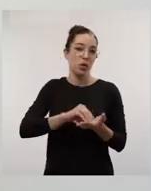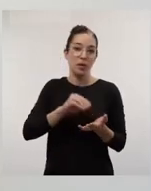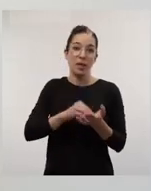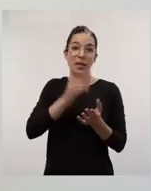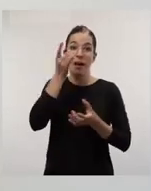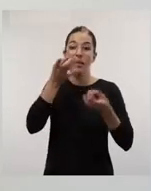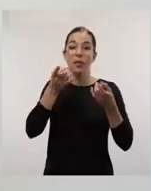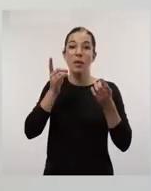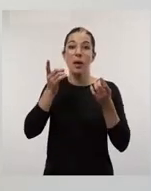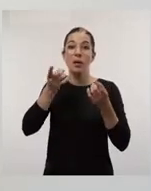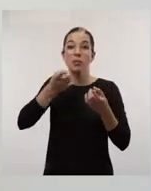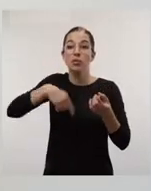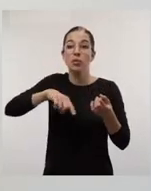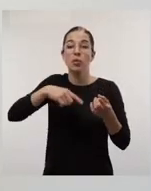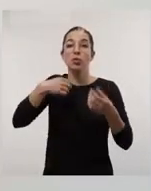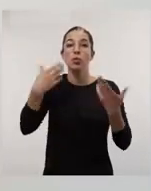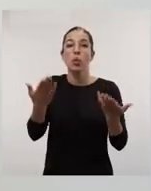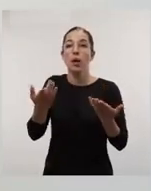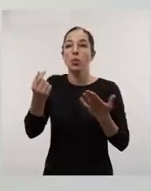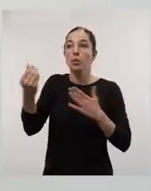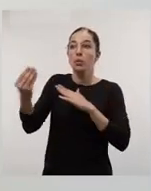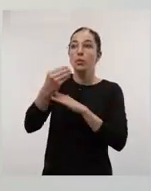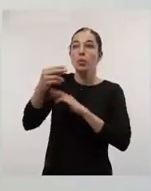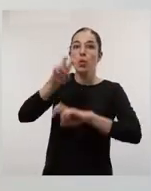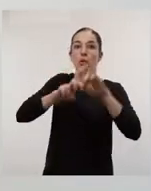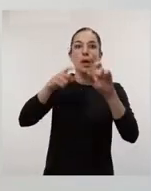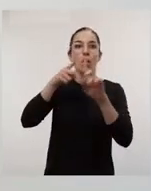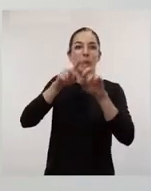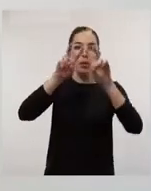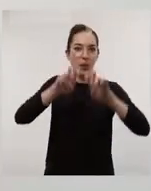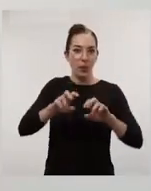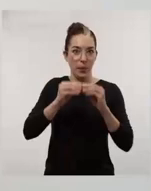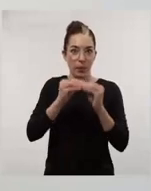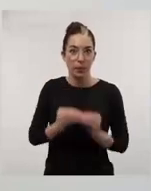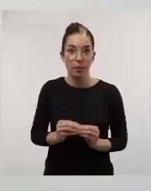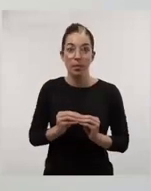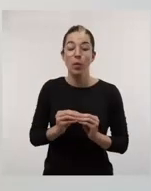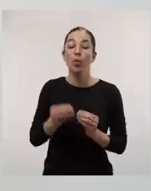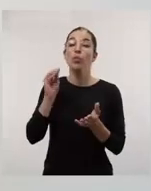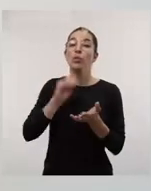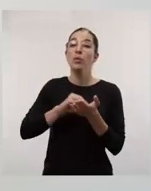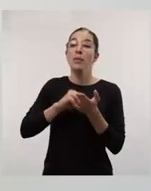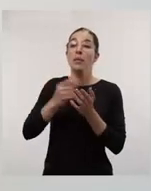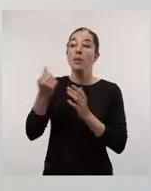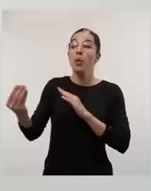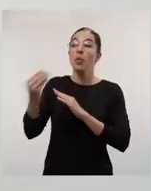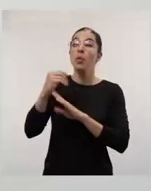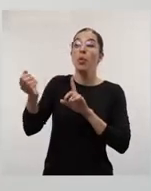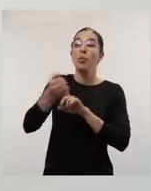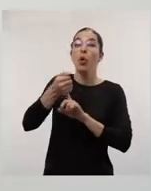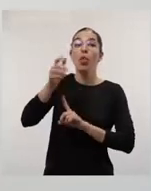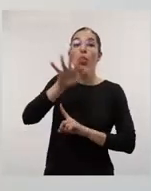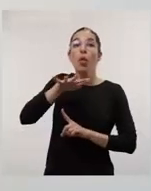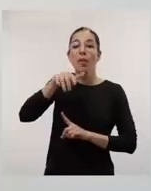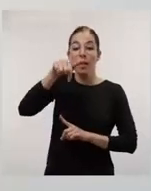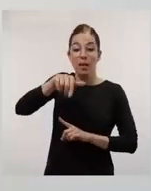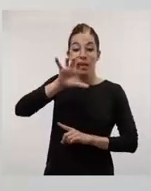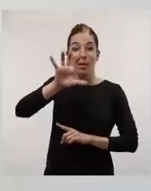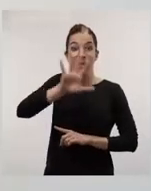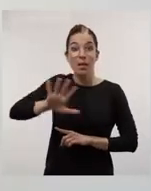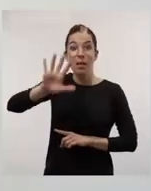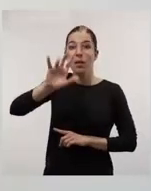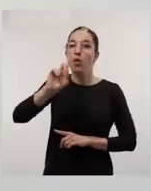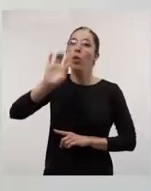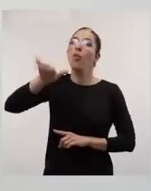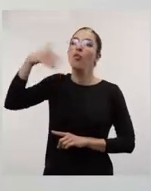actividad conlleva a buscar fondos de financiamiento para nuestras investigaciones y muchas veces estos se encuentran fuera de nuestras fronteras y nos tocan